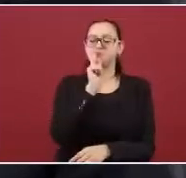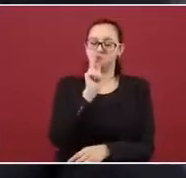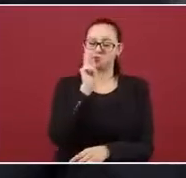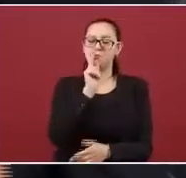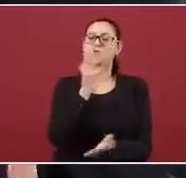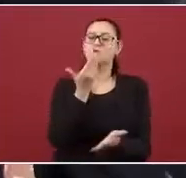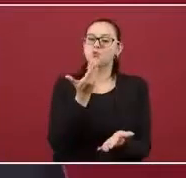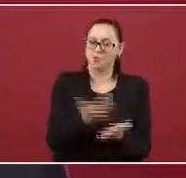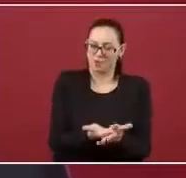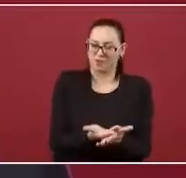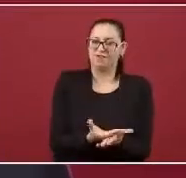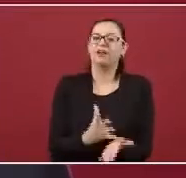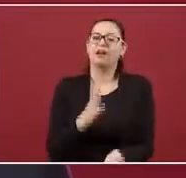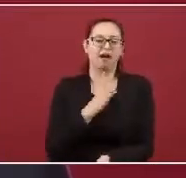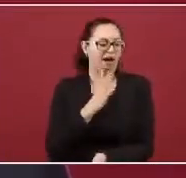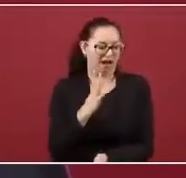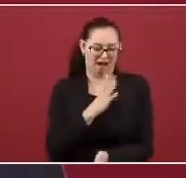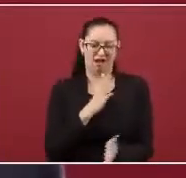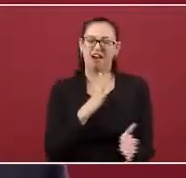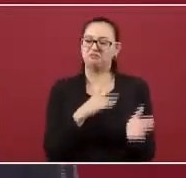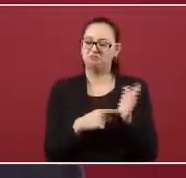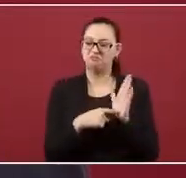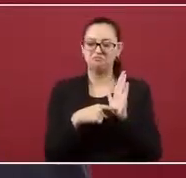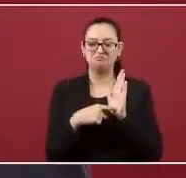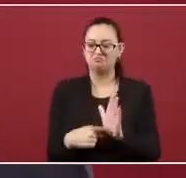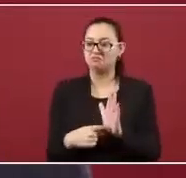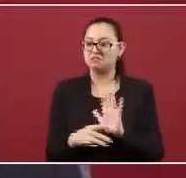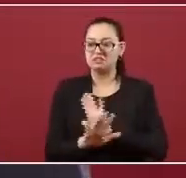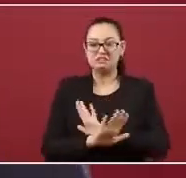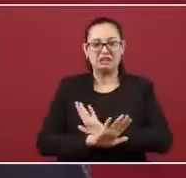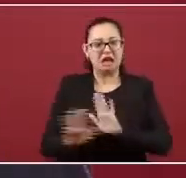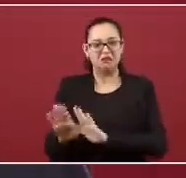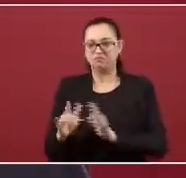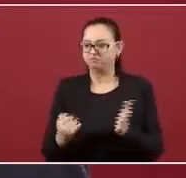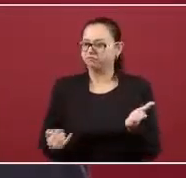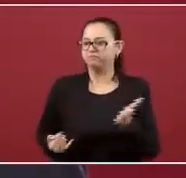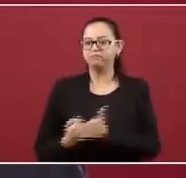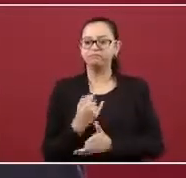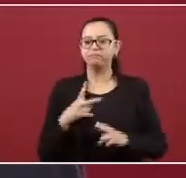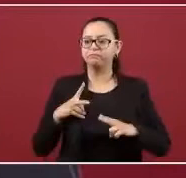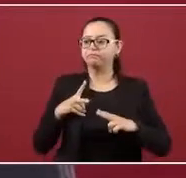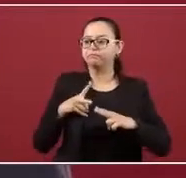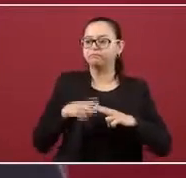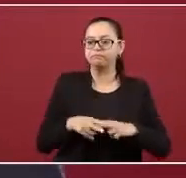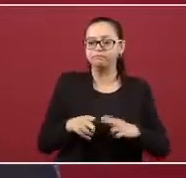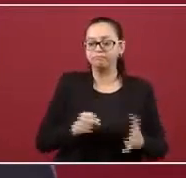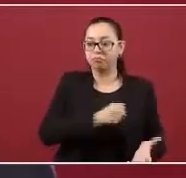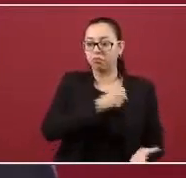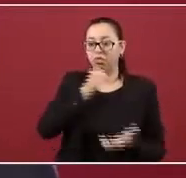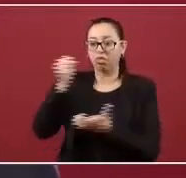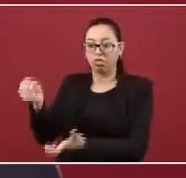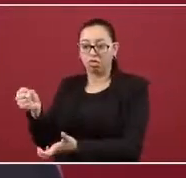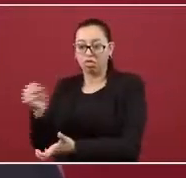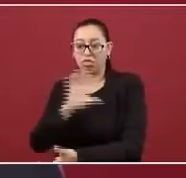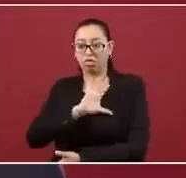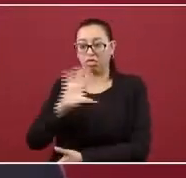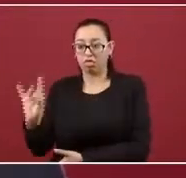decisión, ni un centavo a intermediarios,